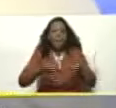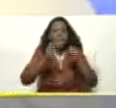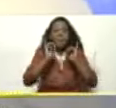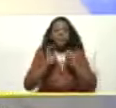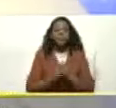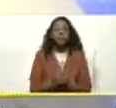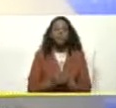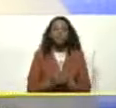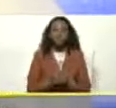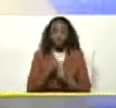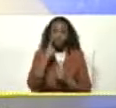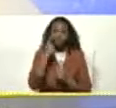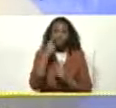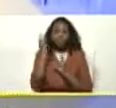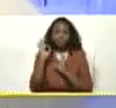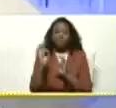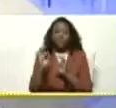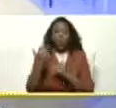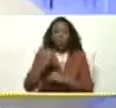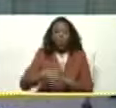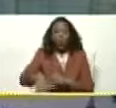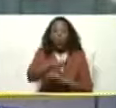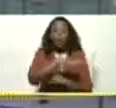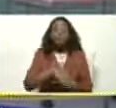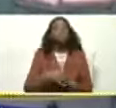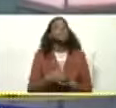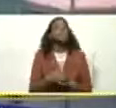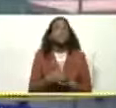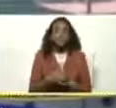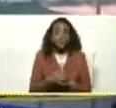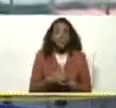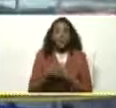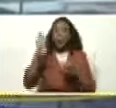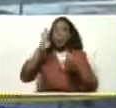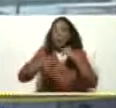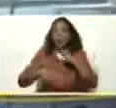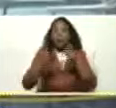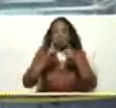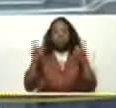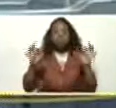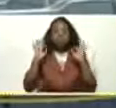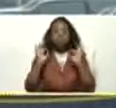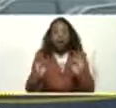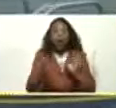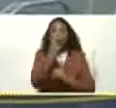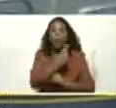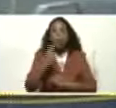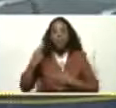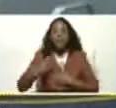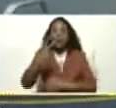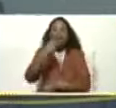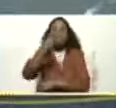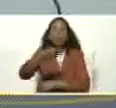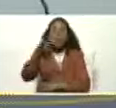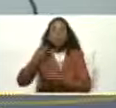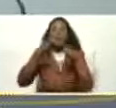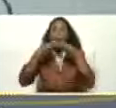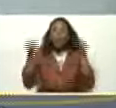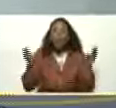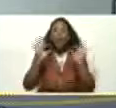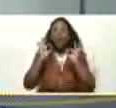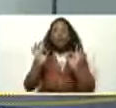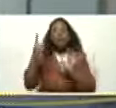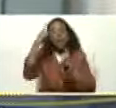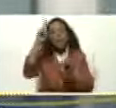ciertos procedimientos y tengo tres ventiladores de Última Generación dando cumplimiento a todas las políticas públicas verdad Donde